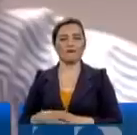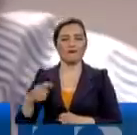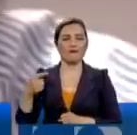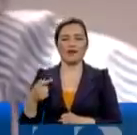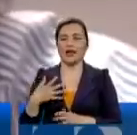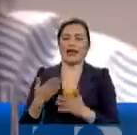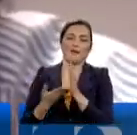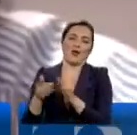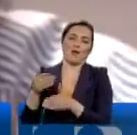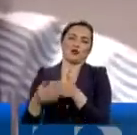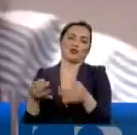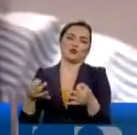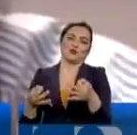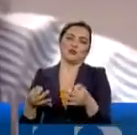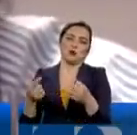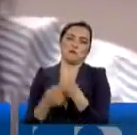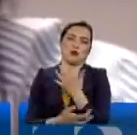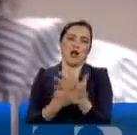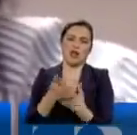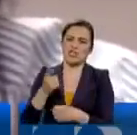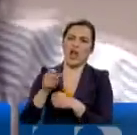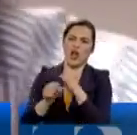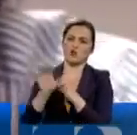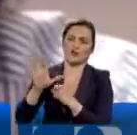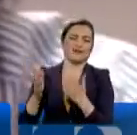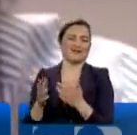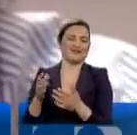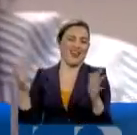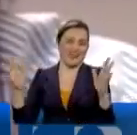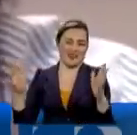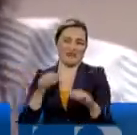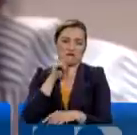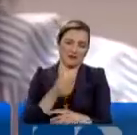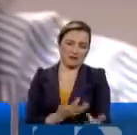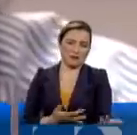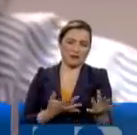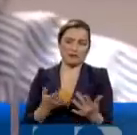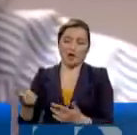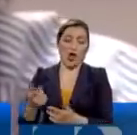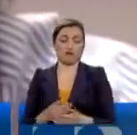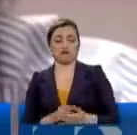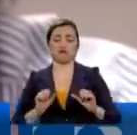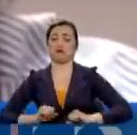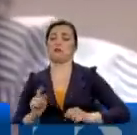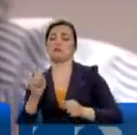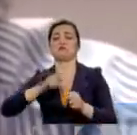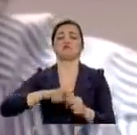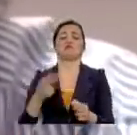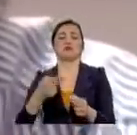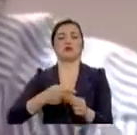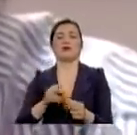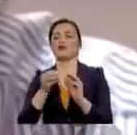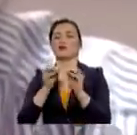condenatoria ejecutoriada por esta clase de delitos. En este caso, lastimosamente, no se lo tiene. A mí me parece que es bochornoso que los partidos políticos